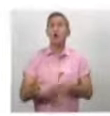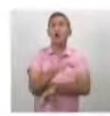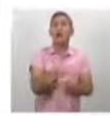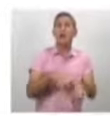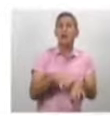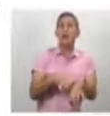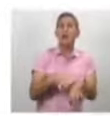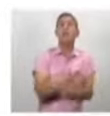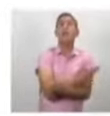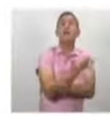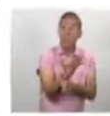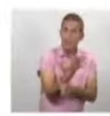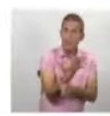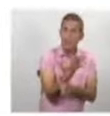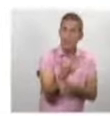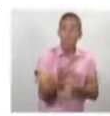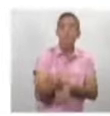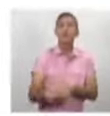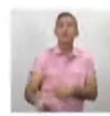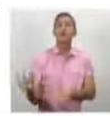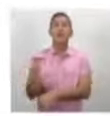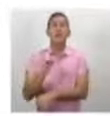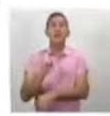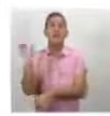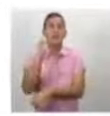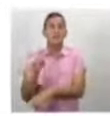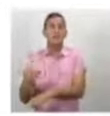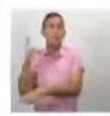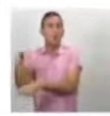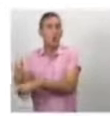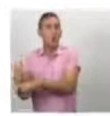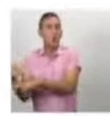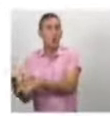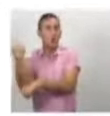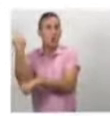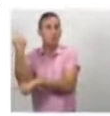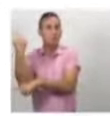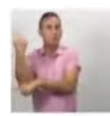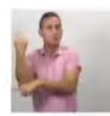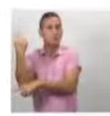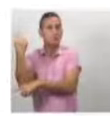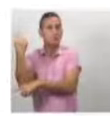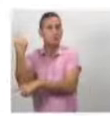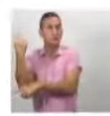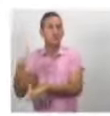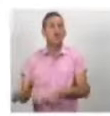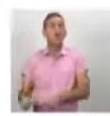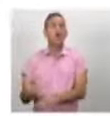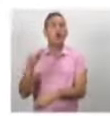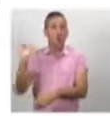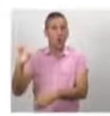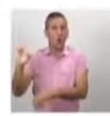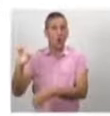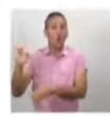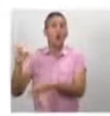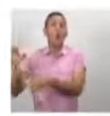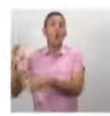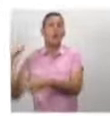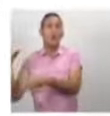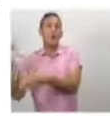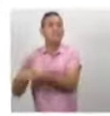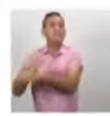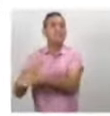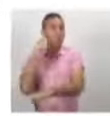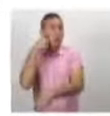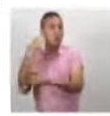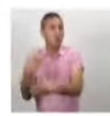eucariota vegetal. La célula procariota sí es una sola y una definición importante es